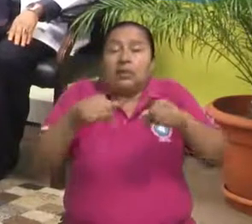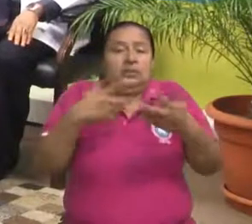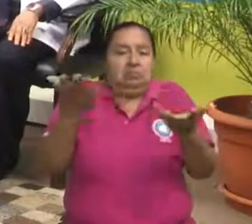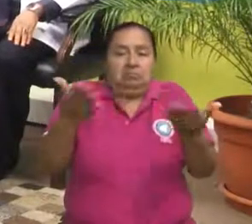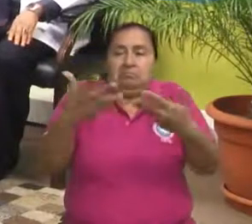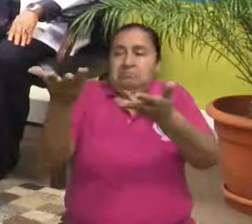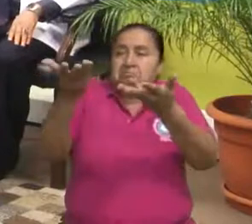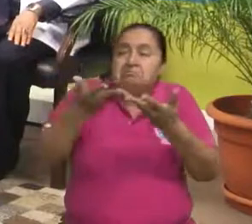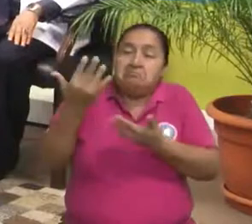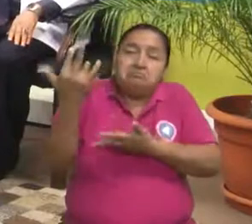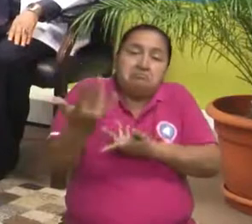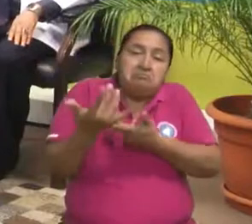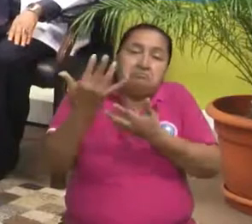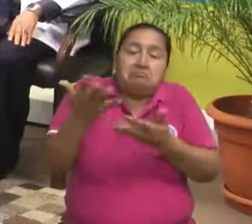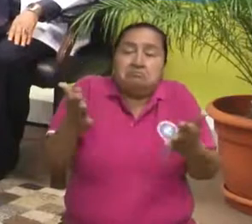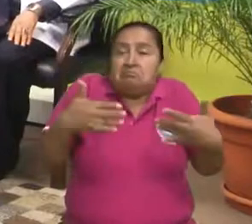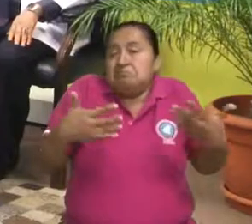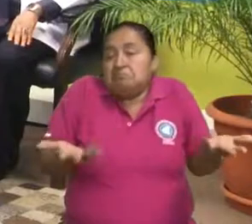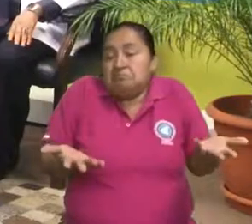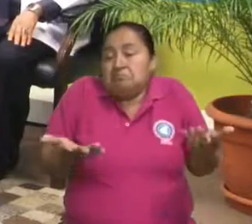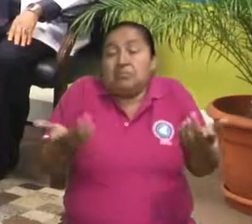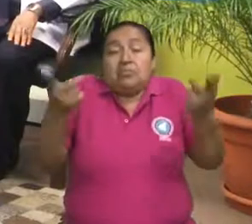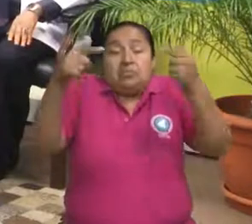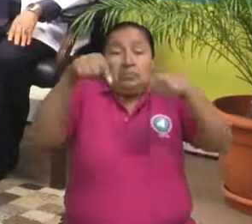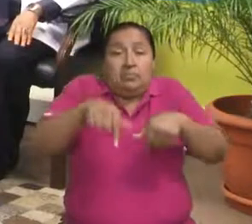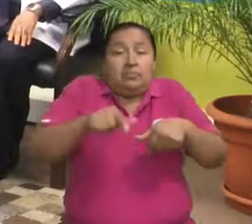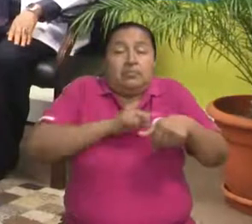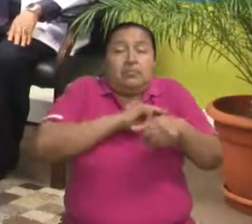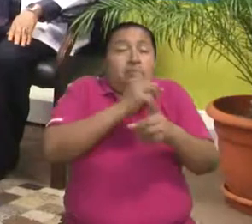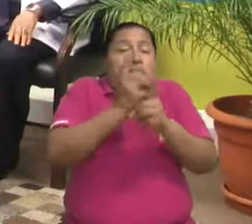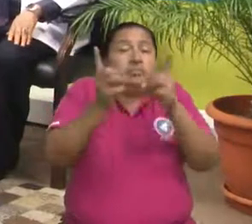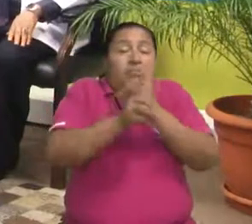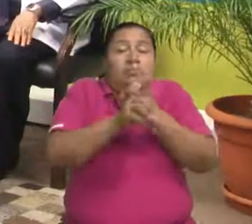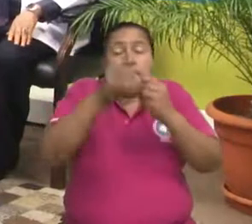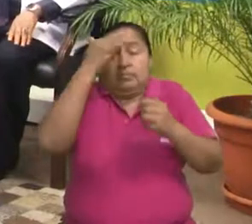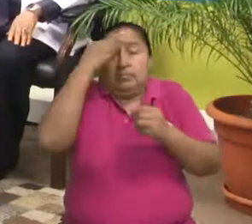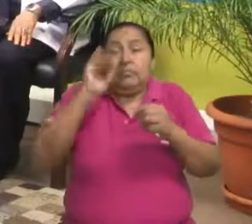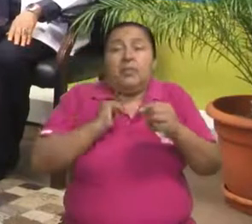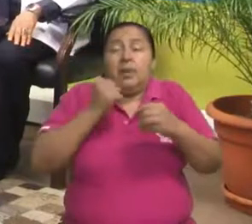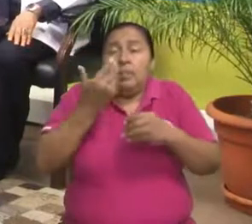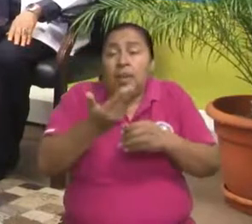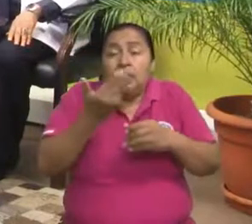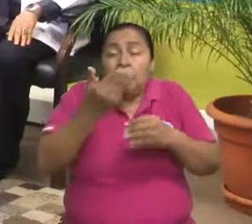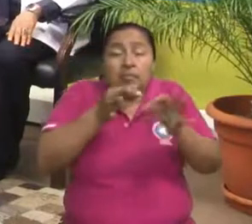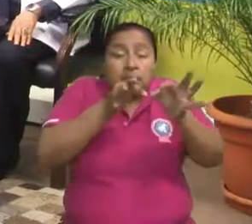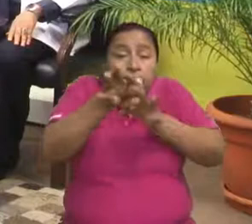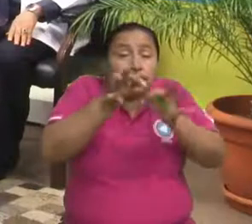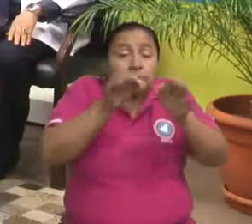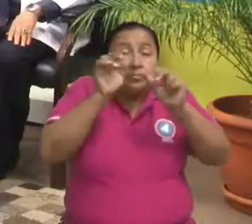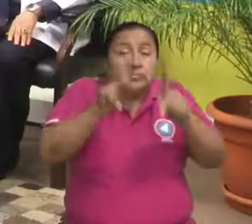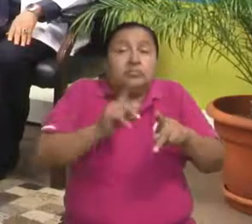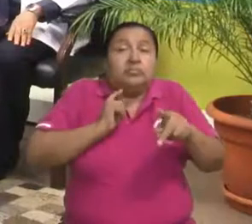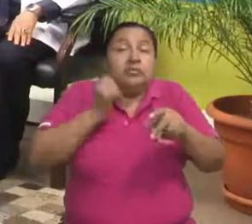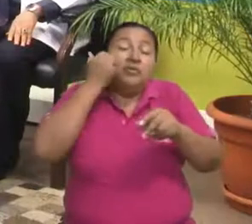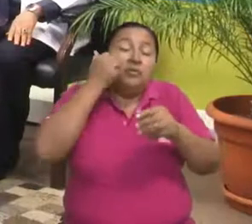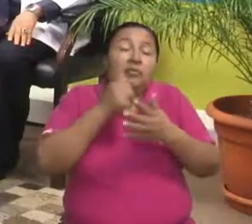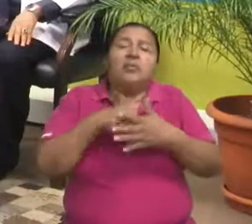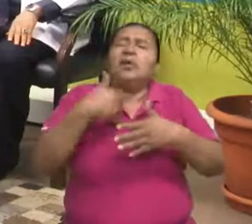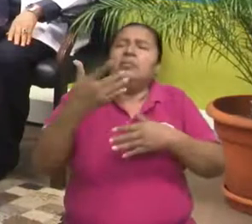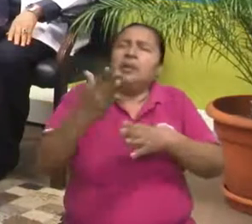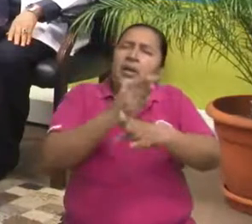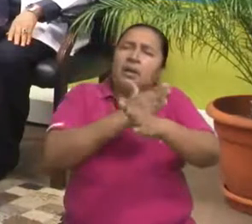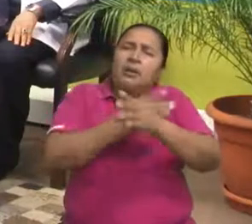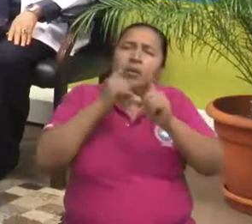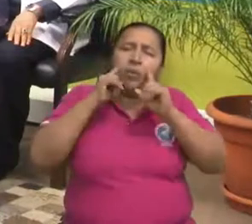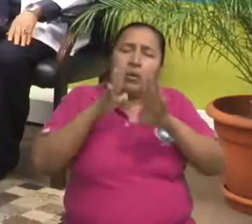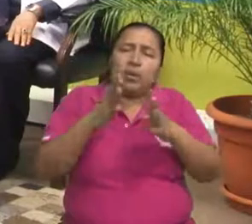a llegar. ¿Ve? En estos casos, pues hay que saberlo, medicar al paciente. Ok. Para prevenir, doctor,